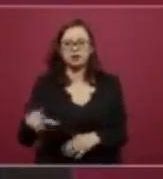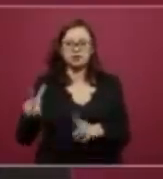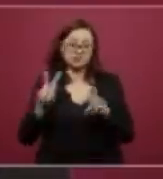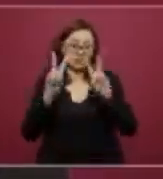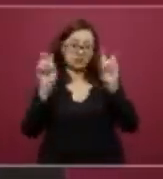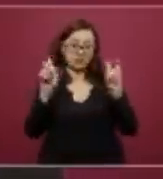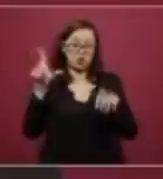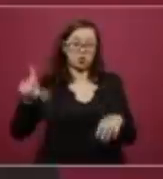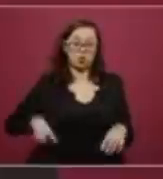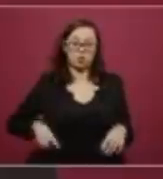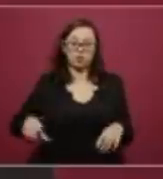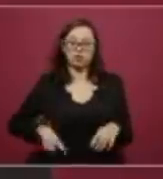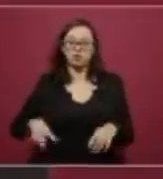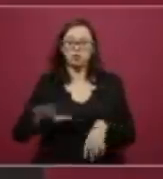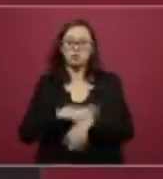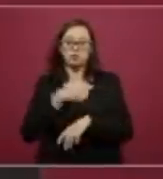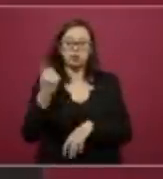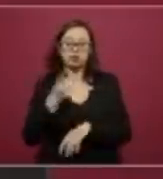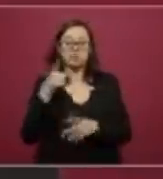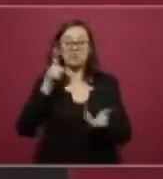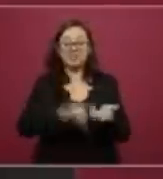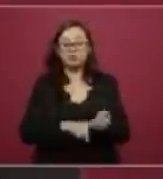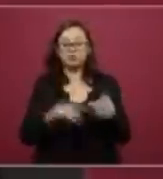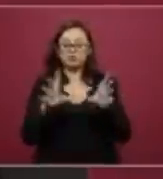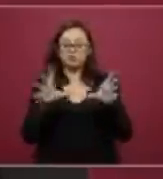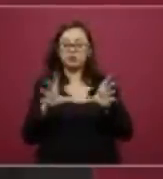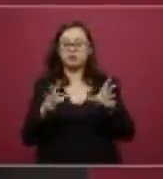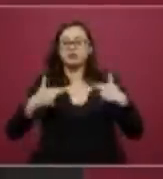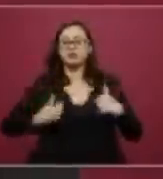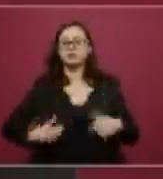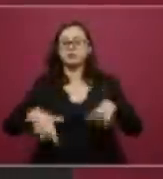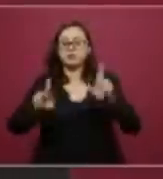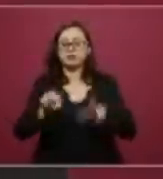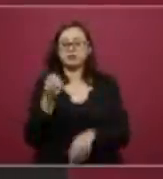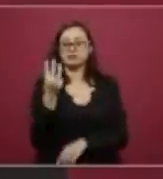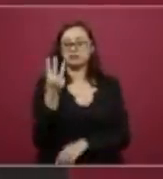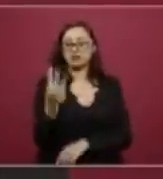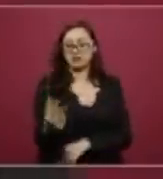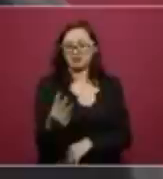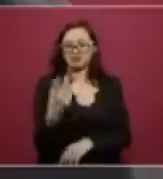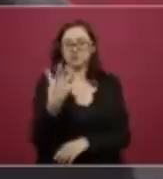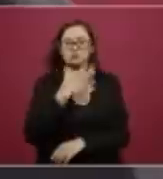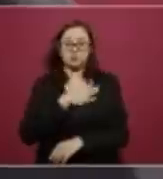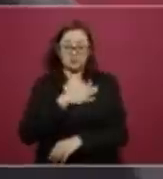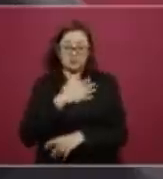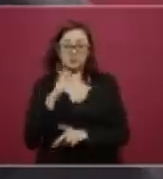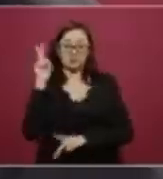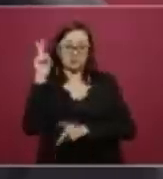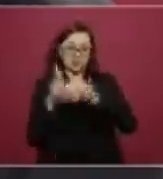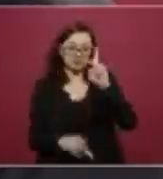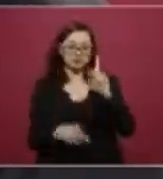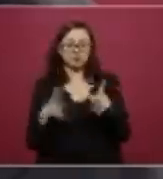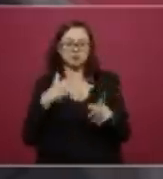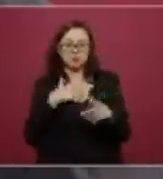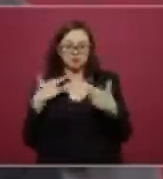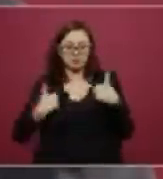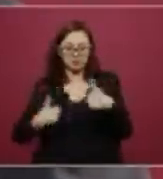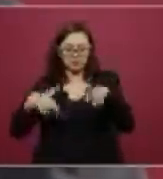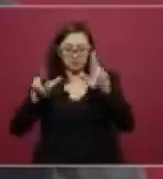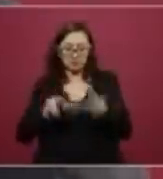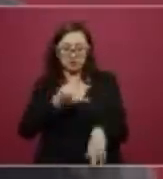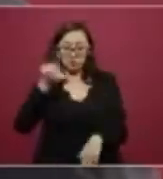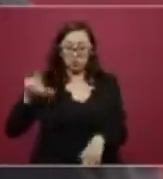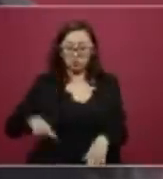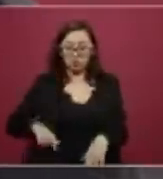una representación tripartita, que se proponga en el